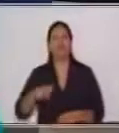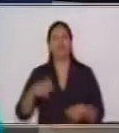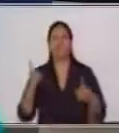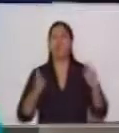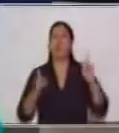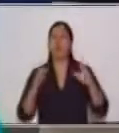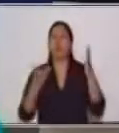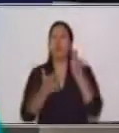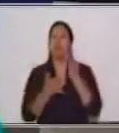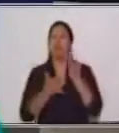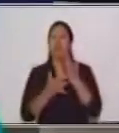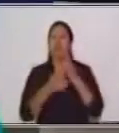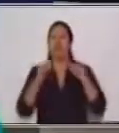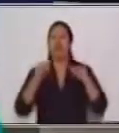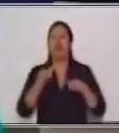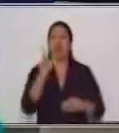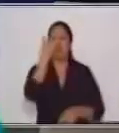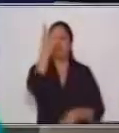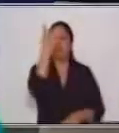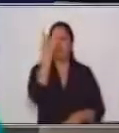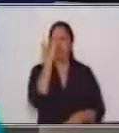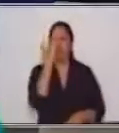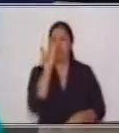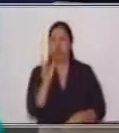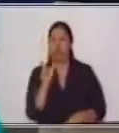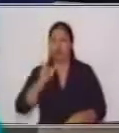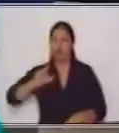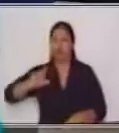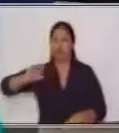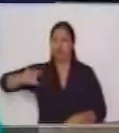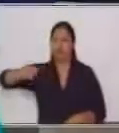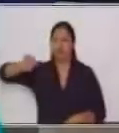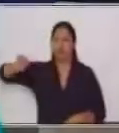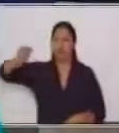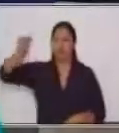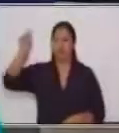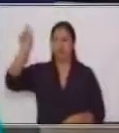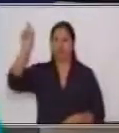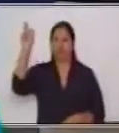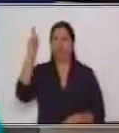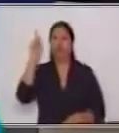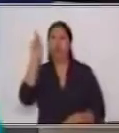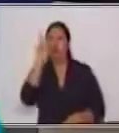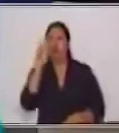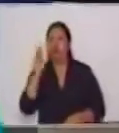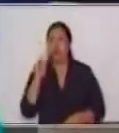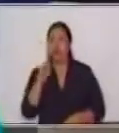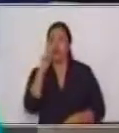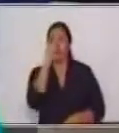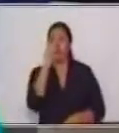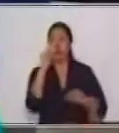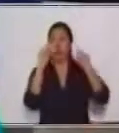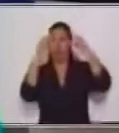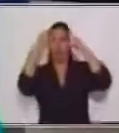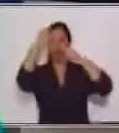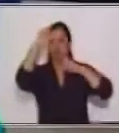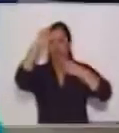del mapa conceptual para ir leyendo cada uno de los párrafos que necesito puedan ver.